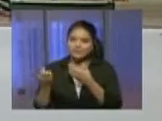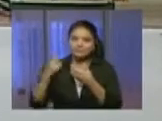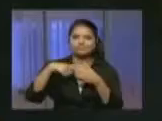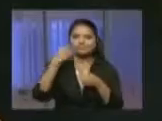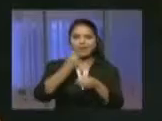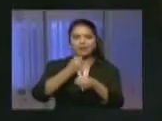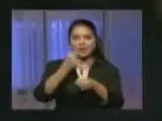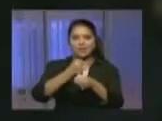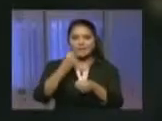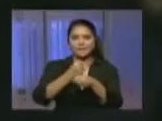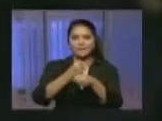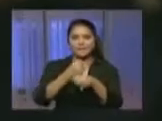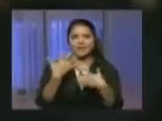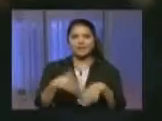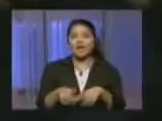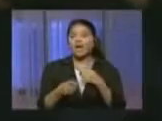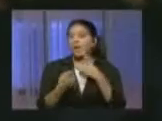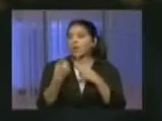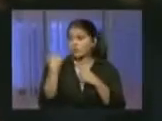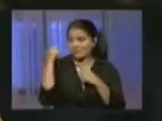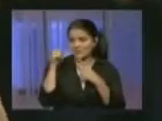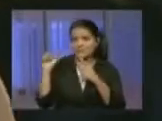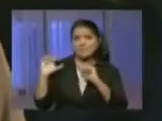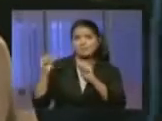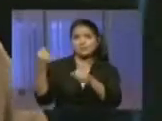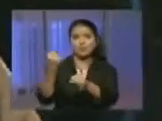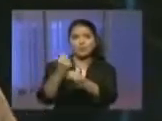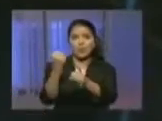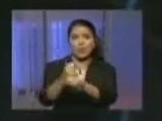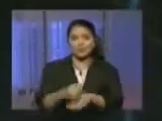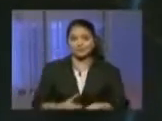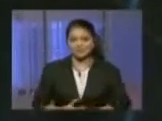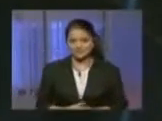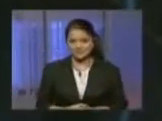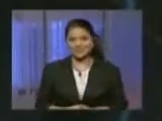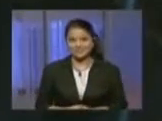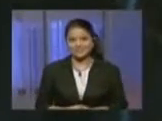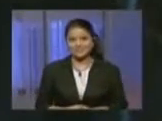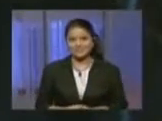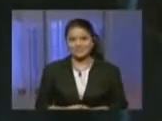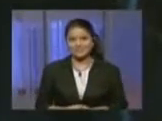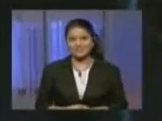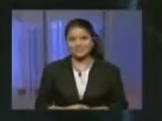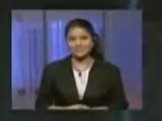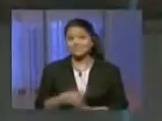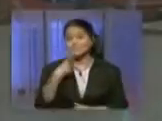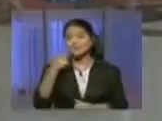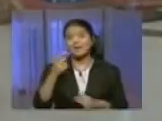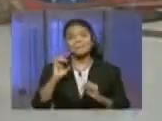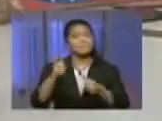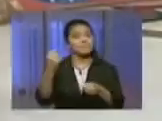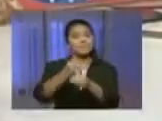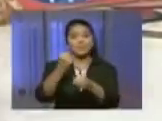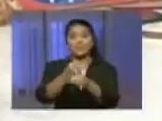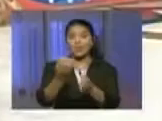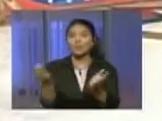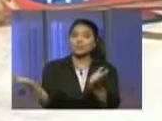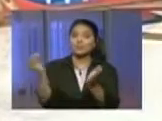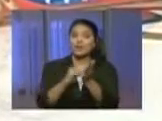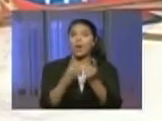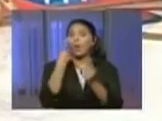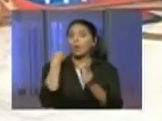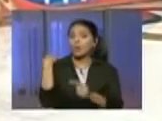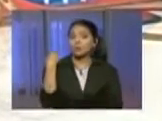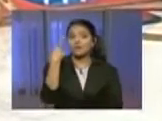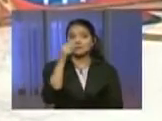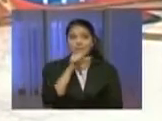reincorporo hace una semana otra vez Ah como se dice en la construcción pegó hace una semana